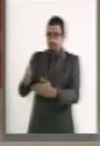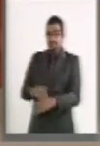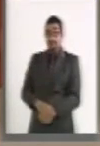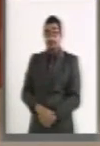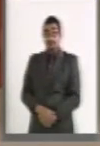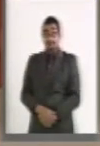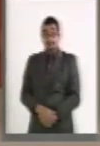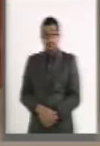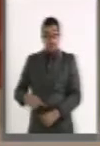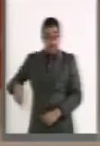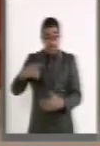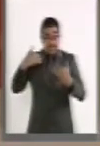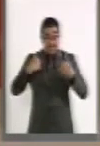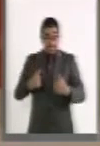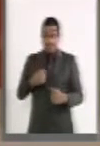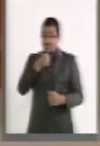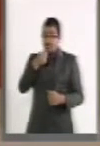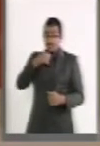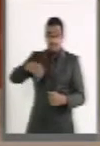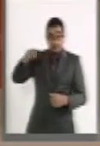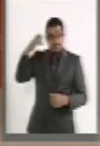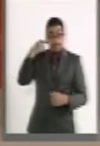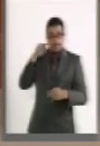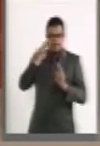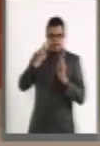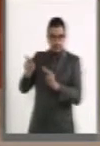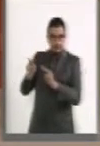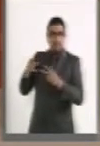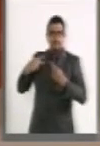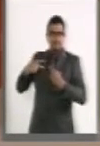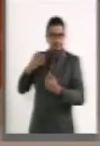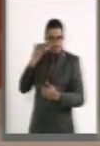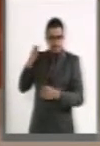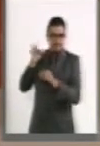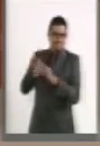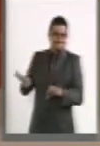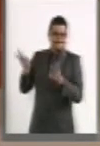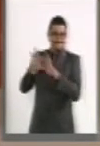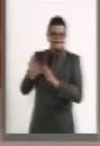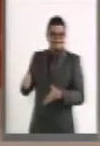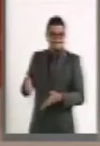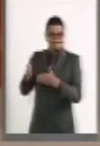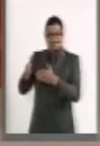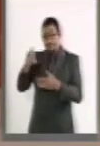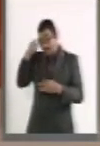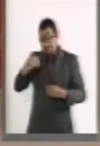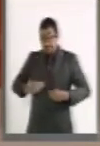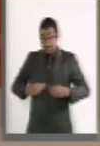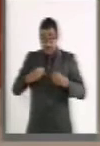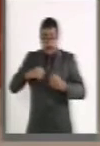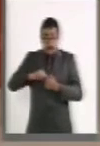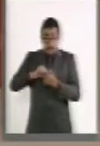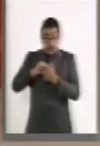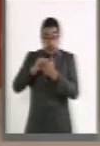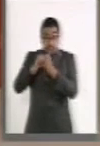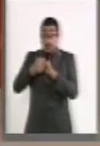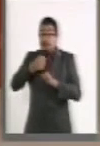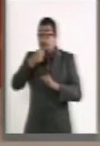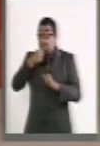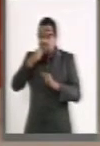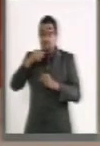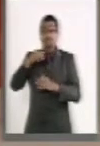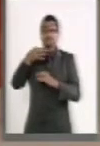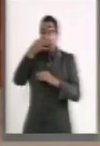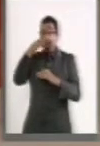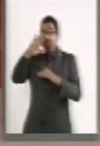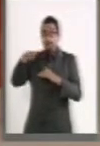la vejez en perspectiva educativa como una etapa vital que es la culminación misma de la vida humana, un momento